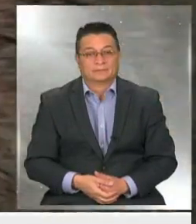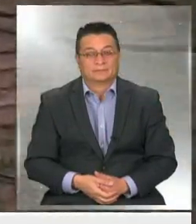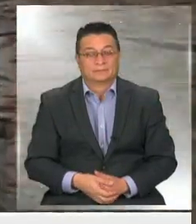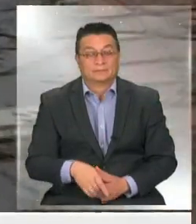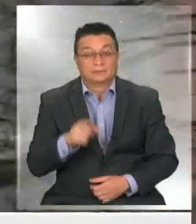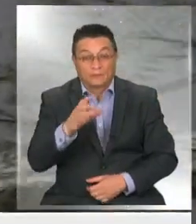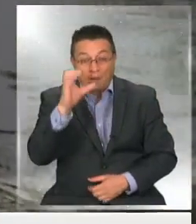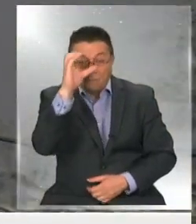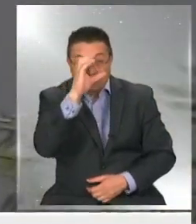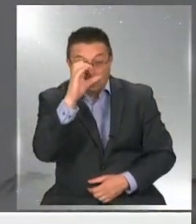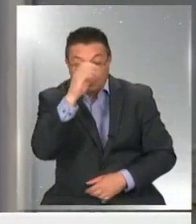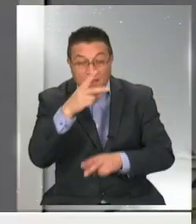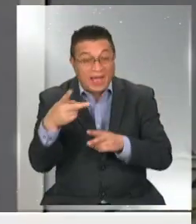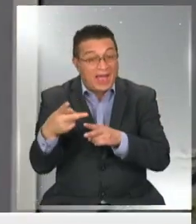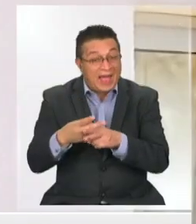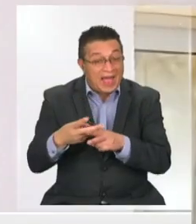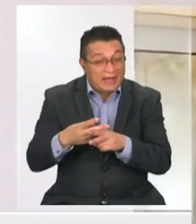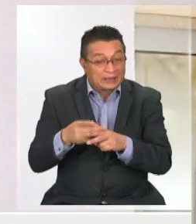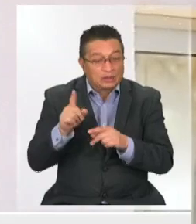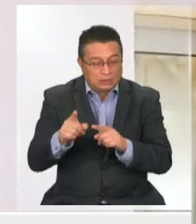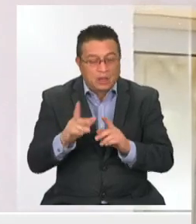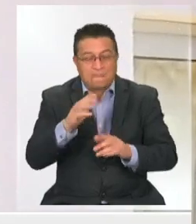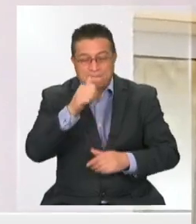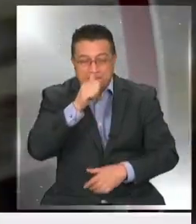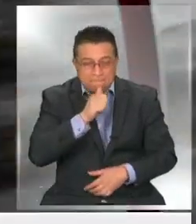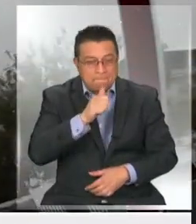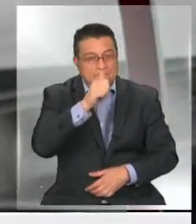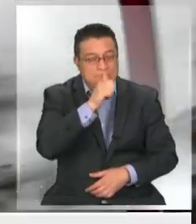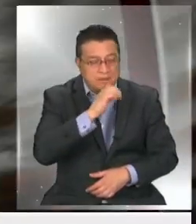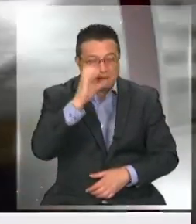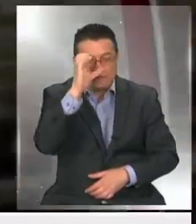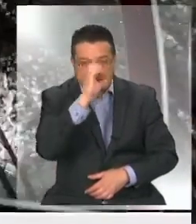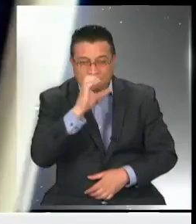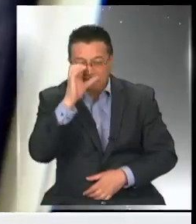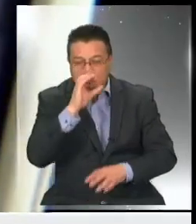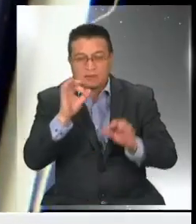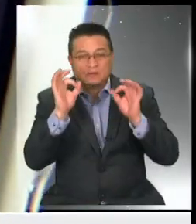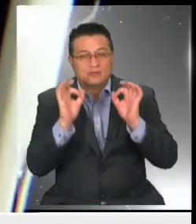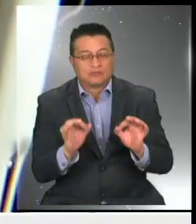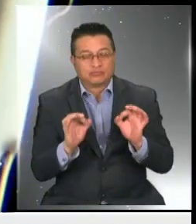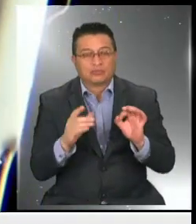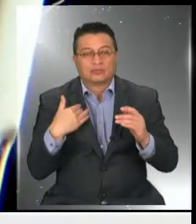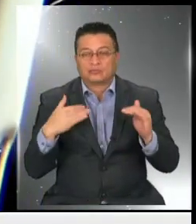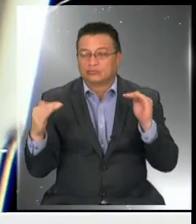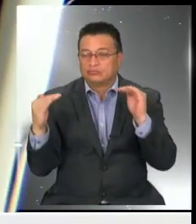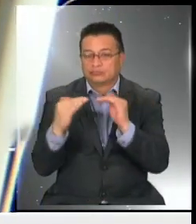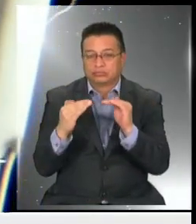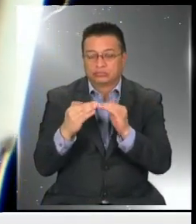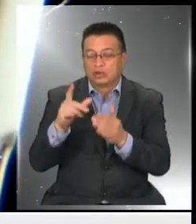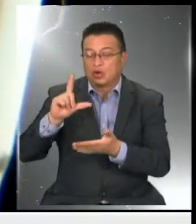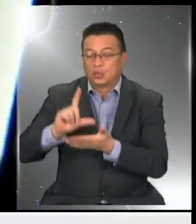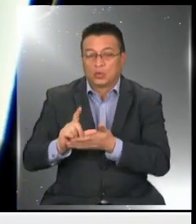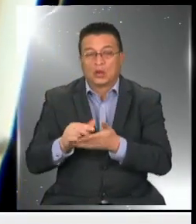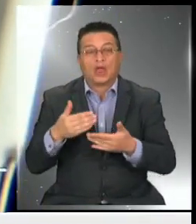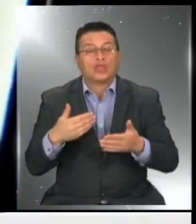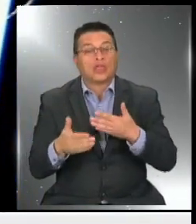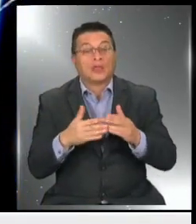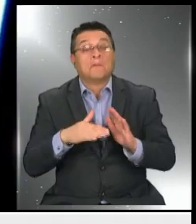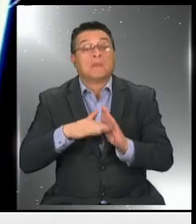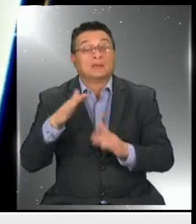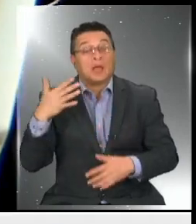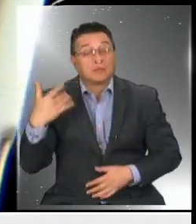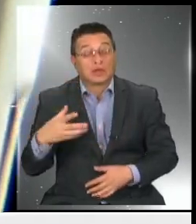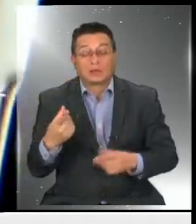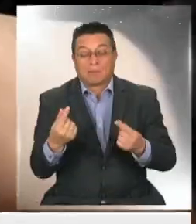Cuando de buscar arriendo se trata, hay que armarse de paciencia para encontrar el indicado que se ajusta al espacio, sector y, más importante aún,